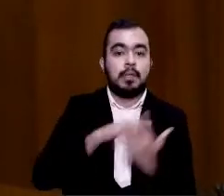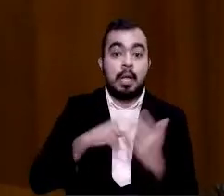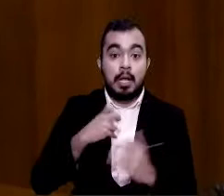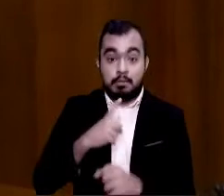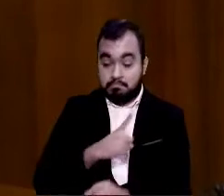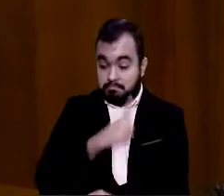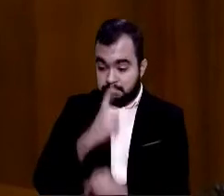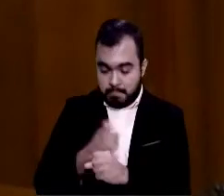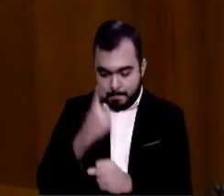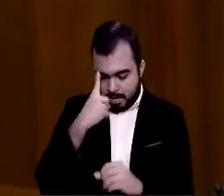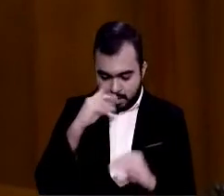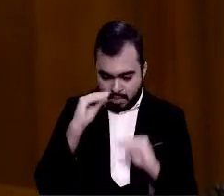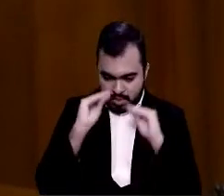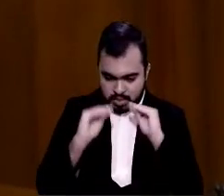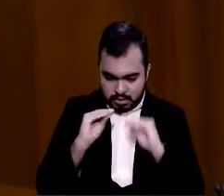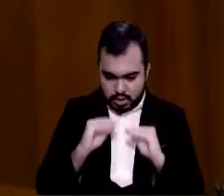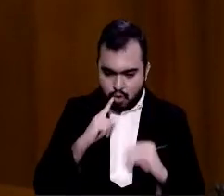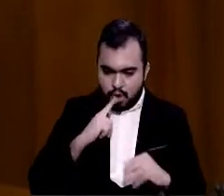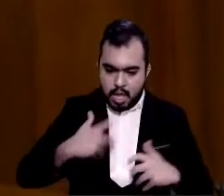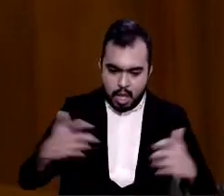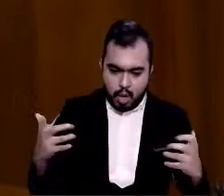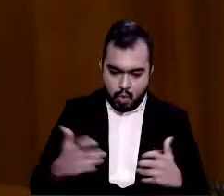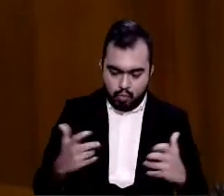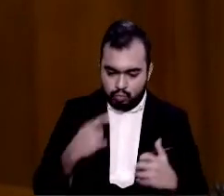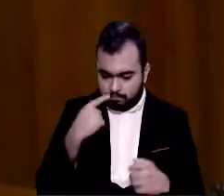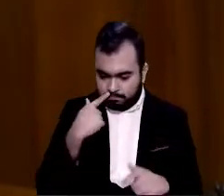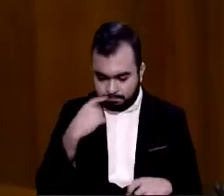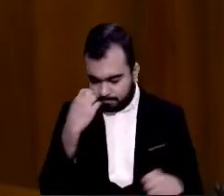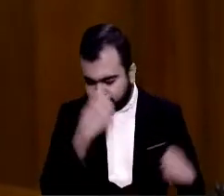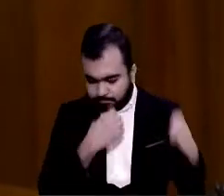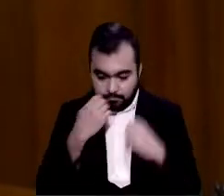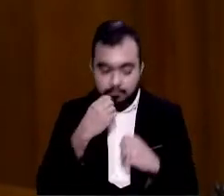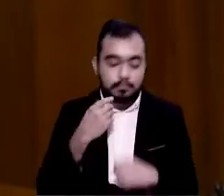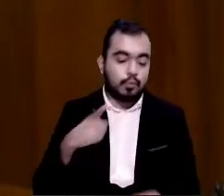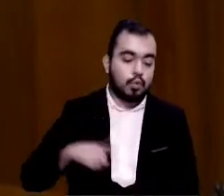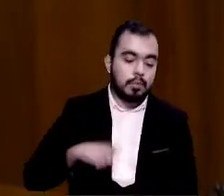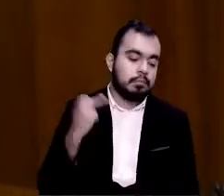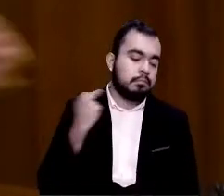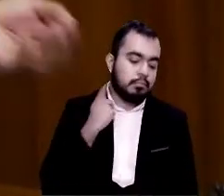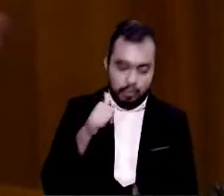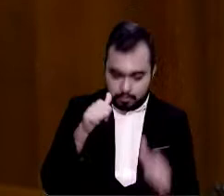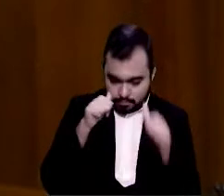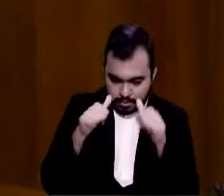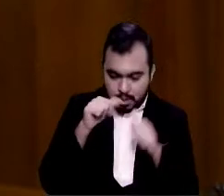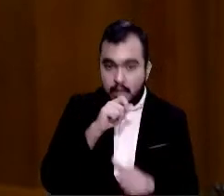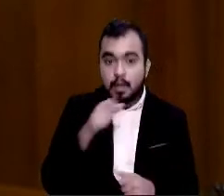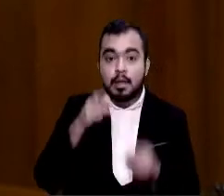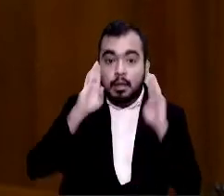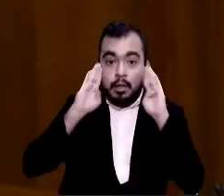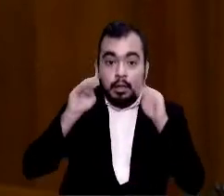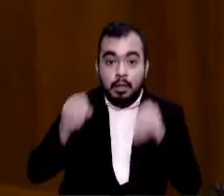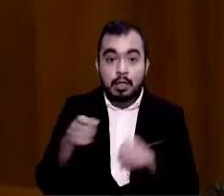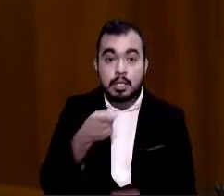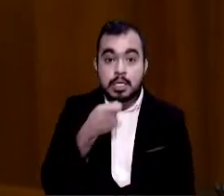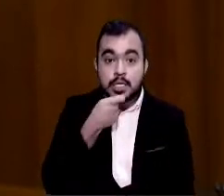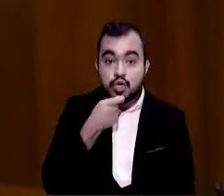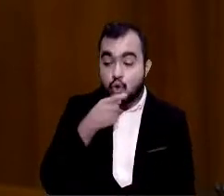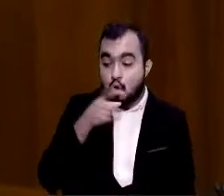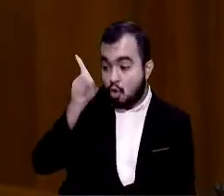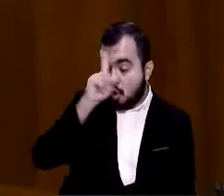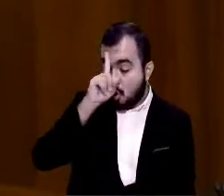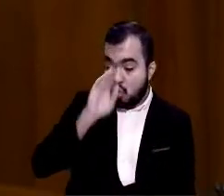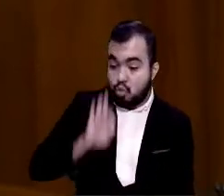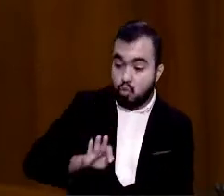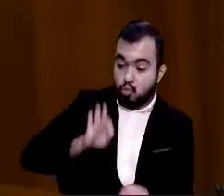guiar el diseño, ejecución, seguimiento y evaluación de las políticas públicas dirigidas a la niñez. Los ascendientes, tutores y custodios tienen